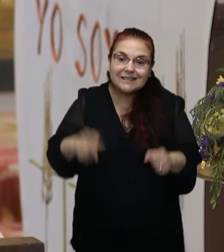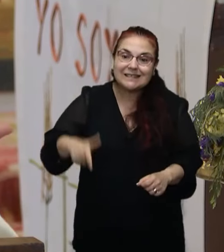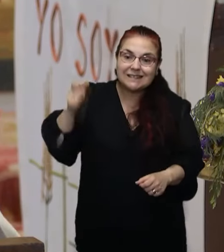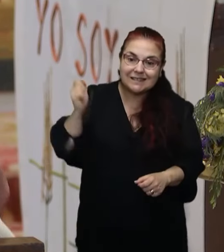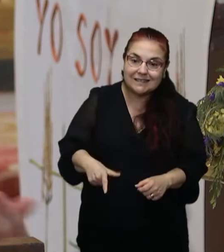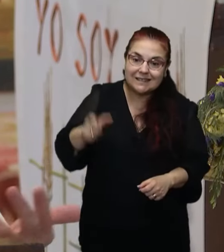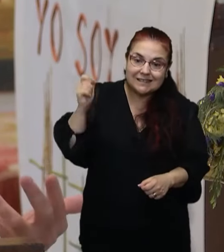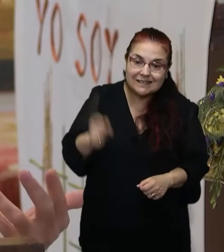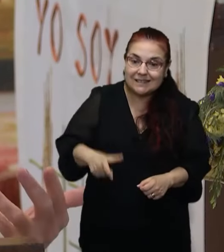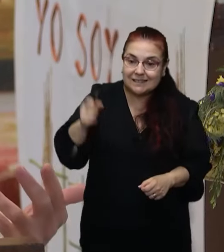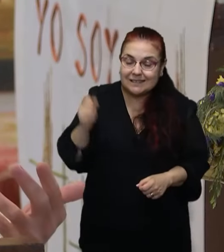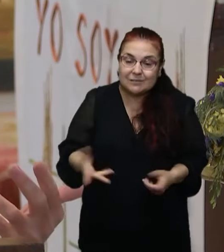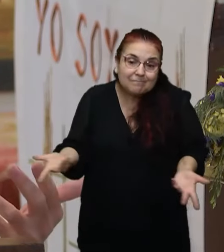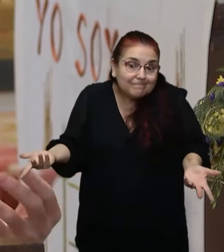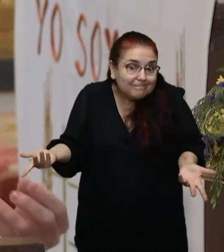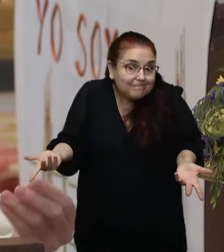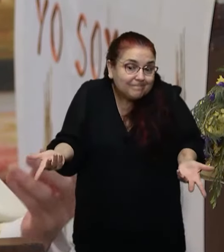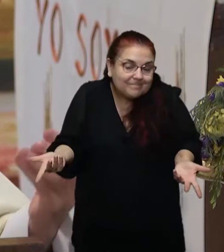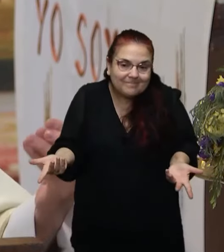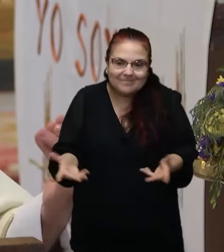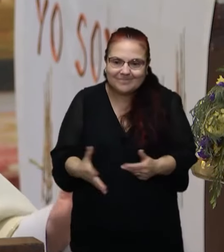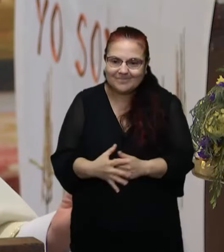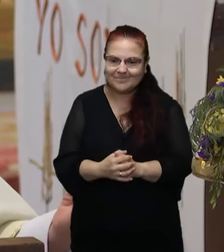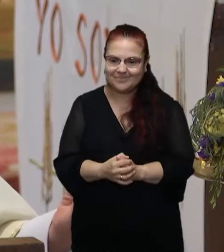cada cosa.